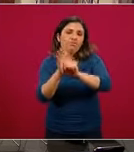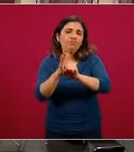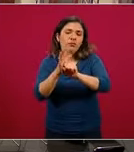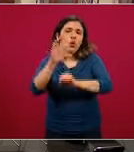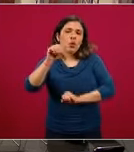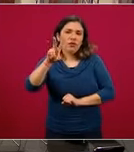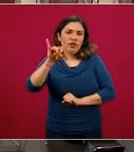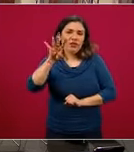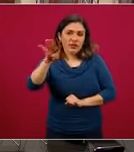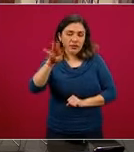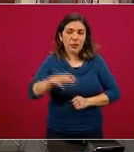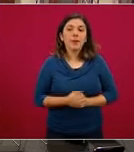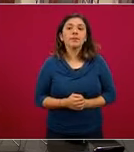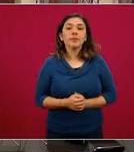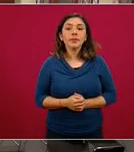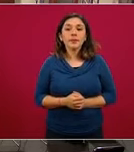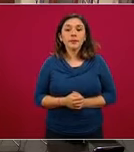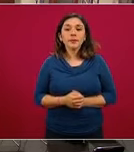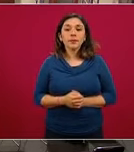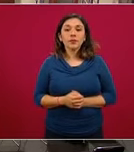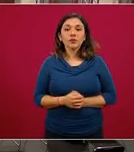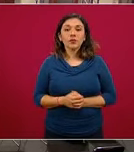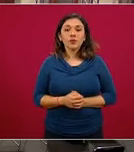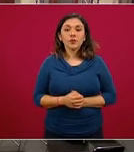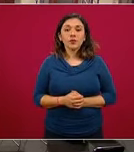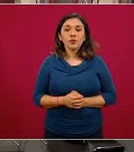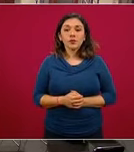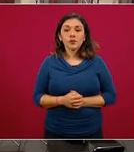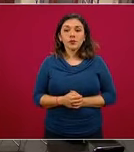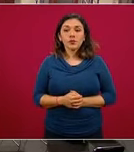por COVID. Siguiente.